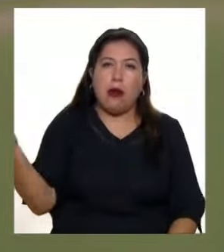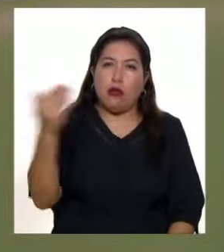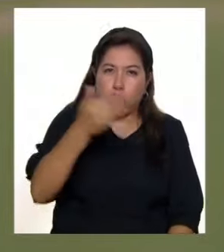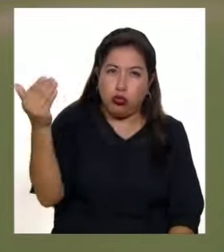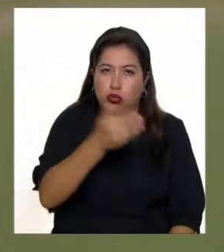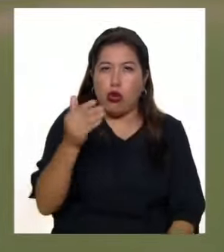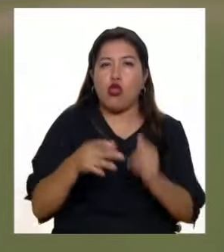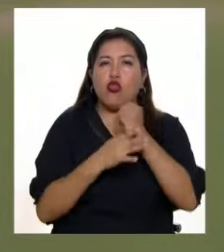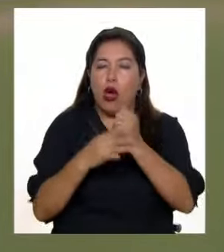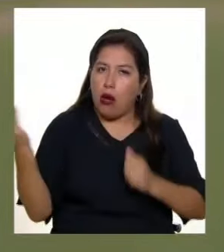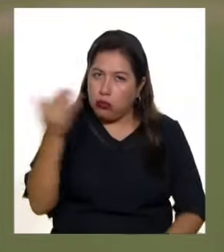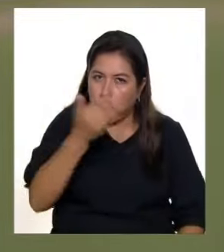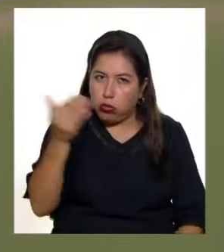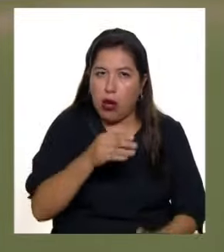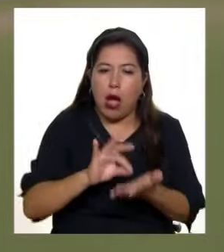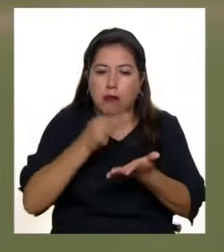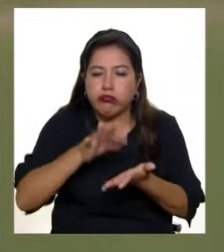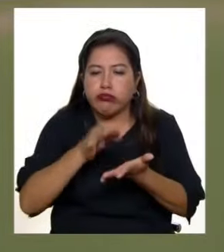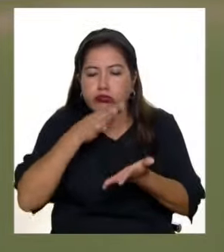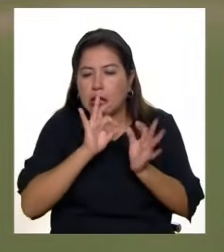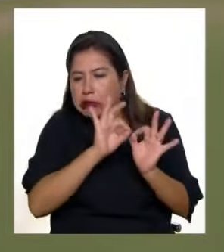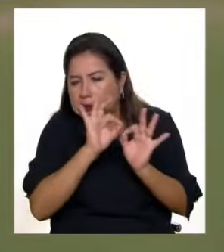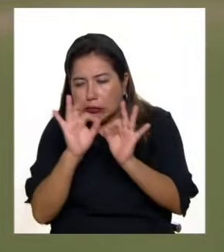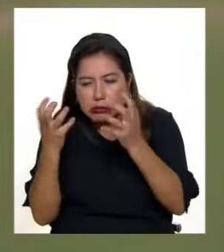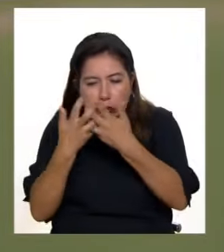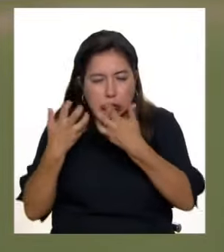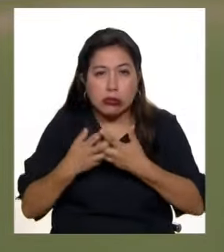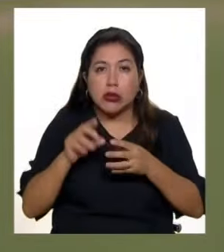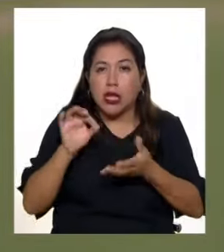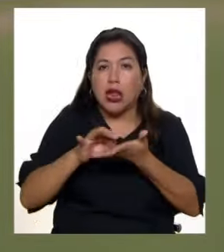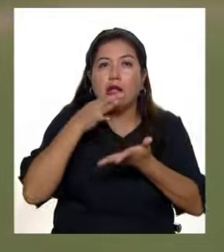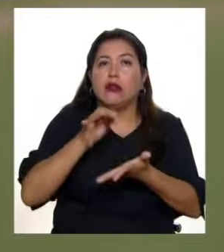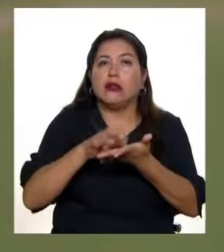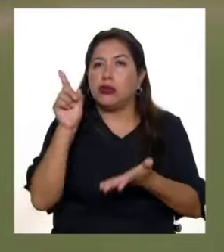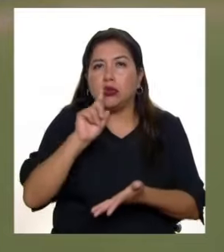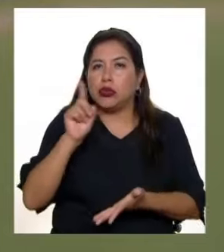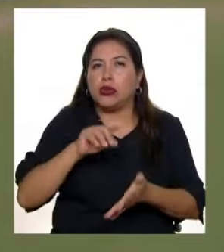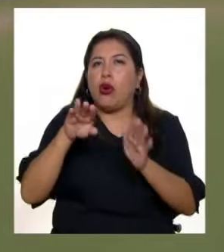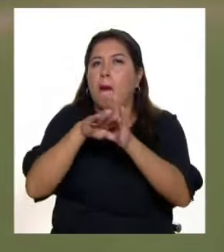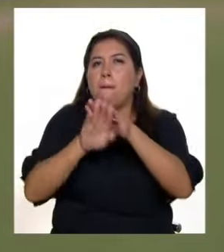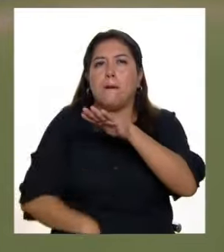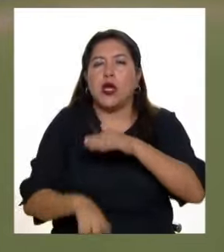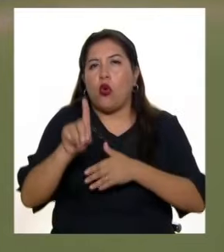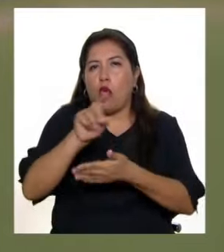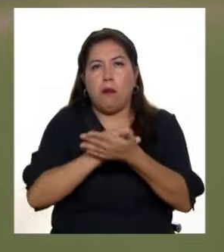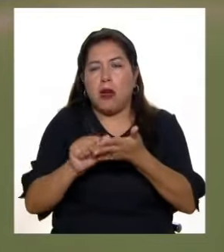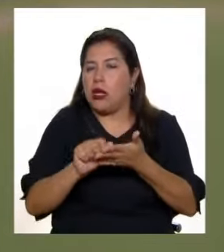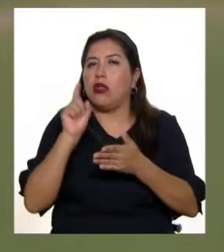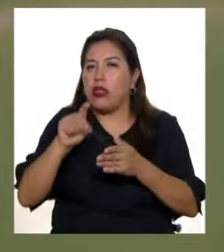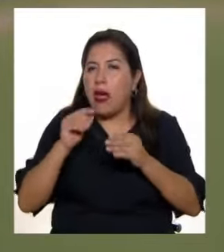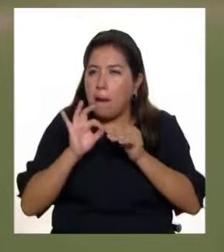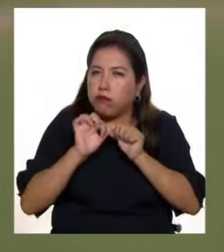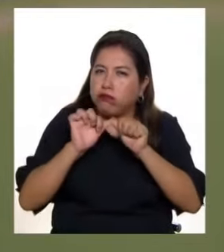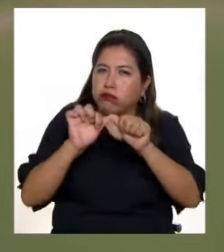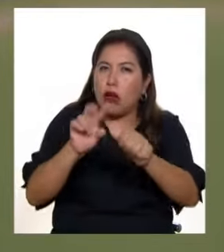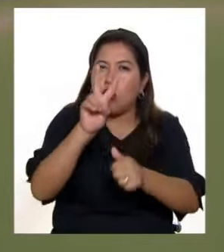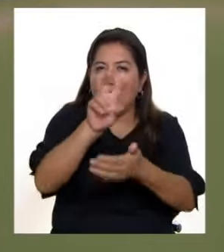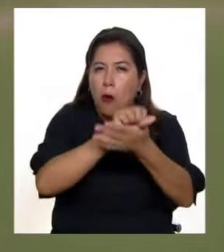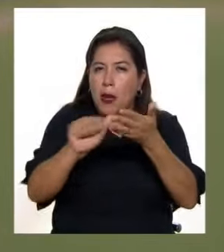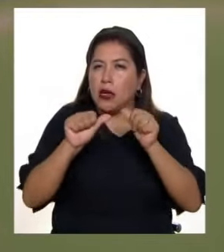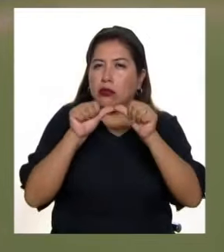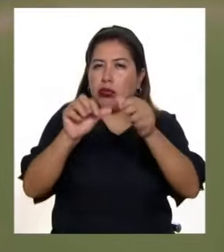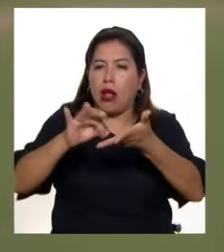y constancia en el tratamiento. El tratamiento para una prostatitis no debe ser menor de un mes y habitualmente es mínimo 2 meses